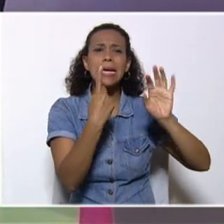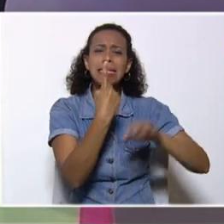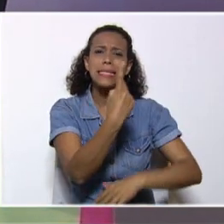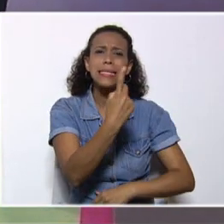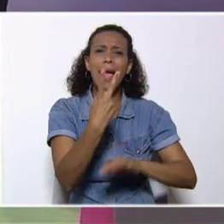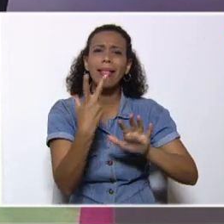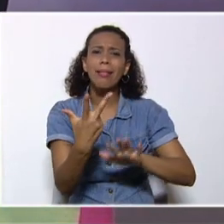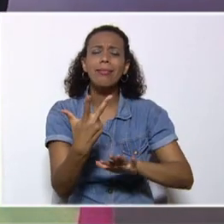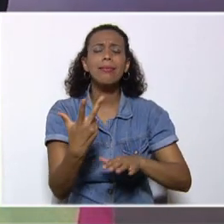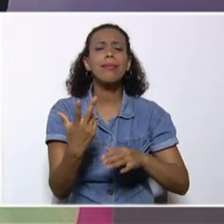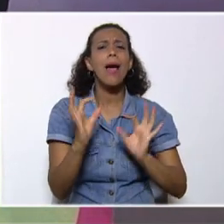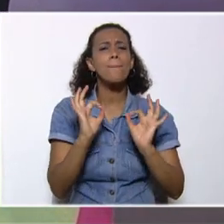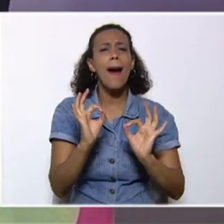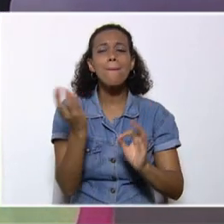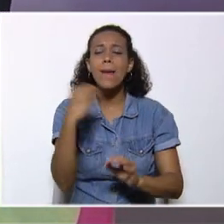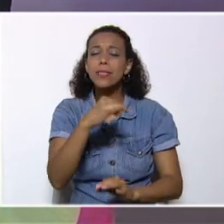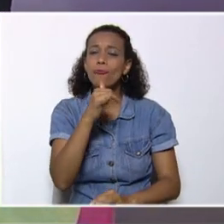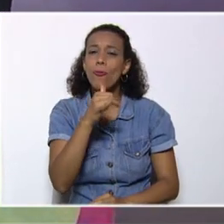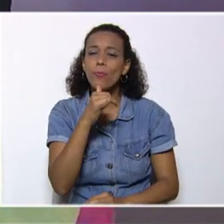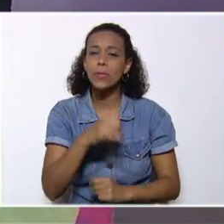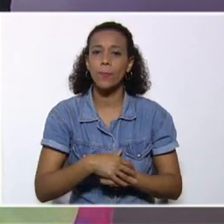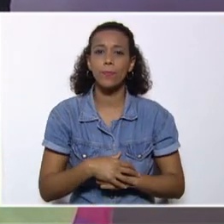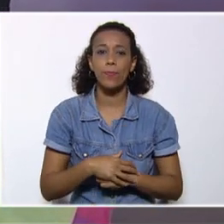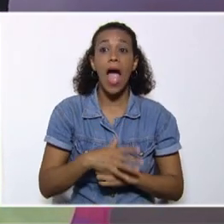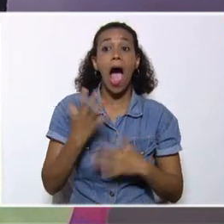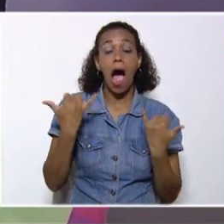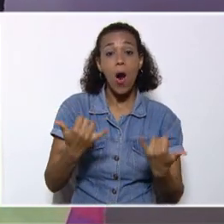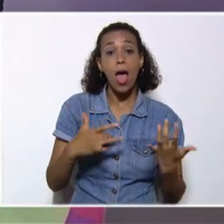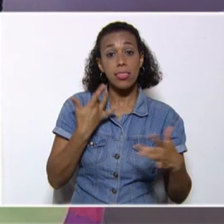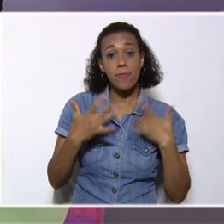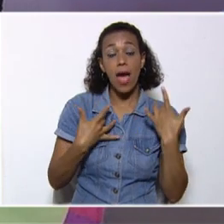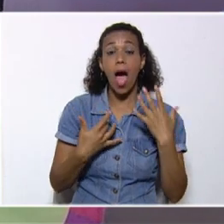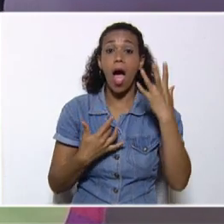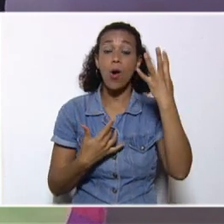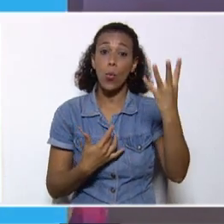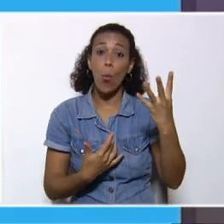más información. Excelente. Nos vamos con las actividades